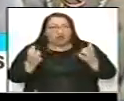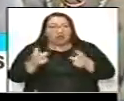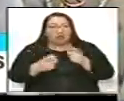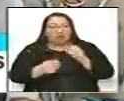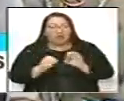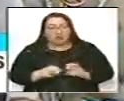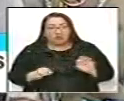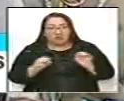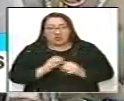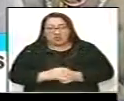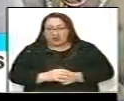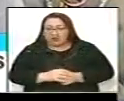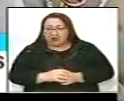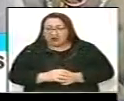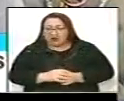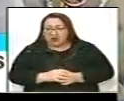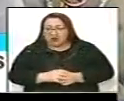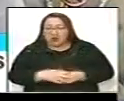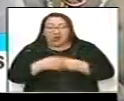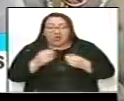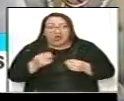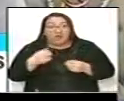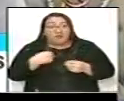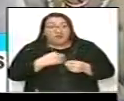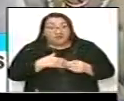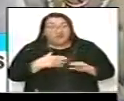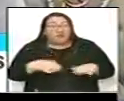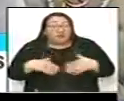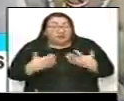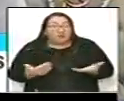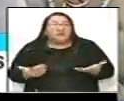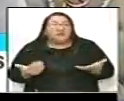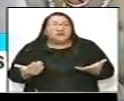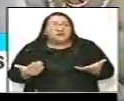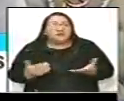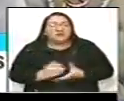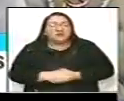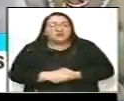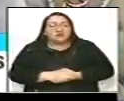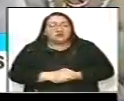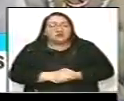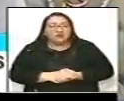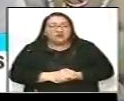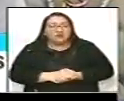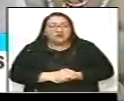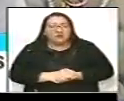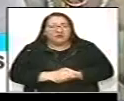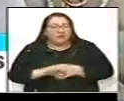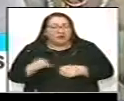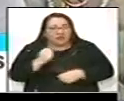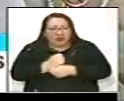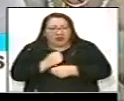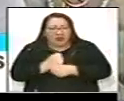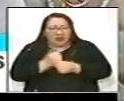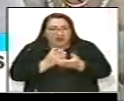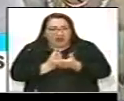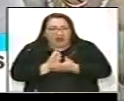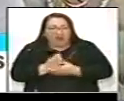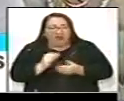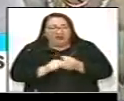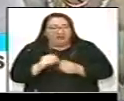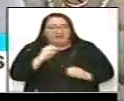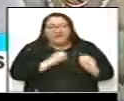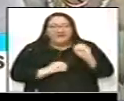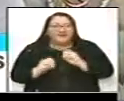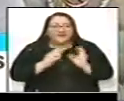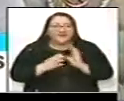importante. Entonces, ¿por qué? Porque nos permite no endiosar nuestras formas de